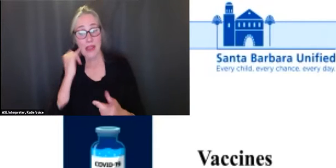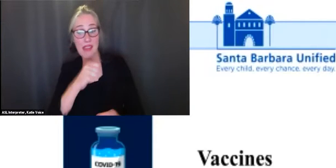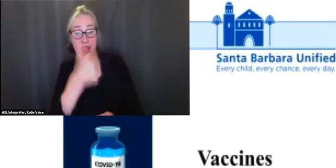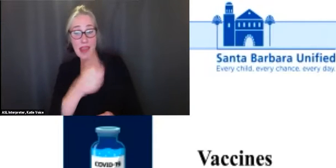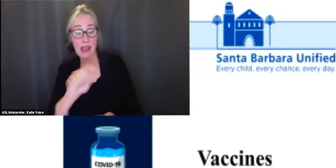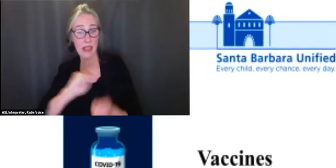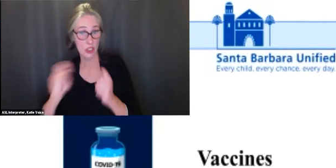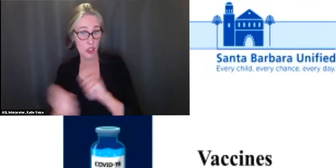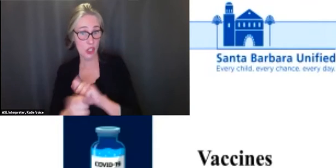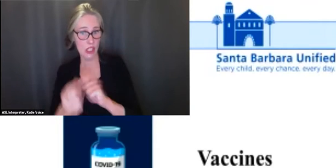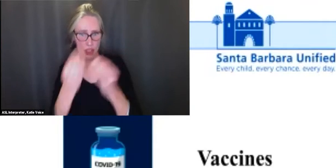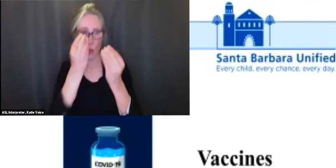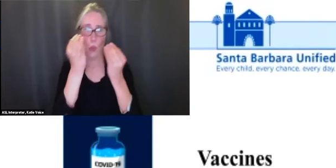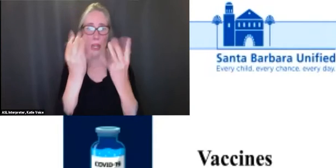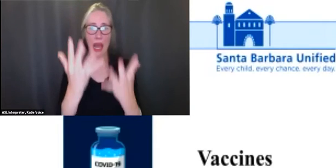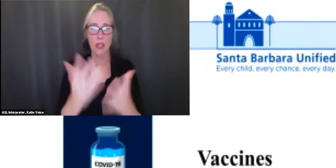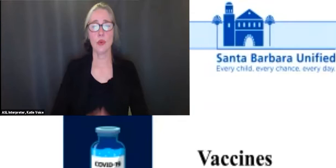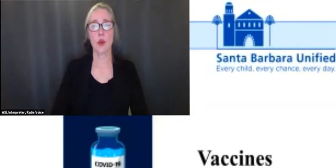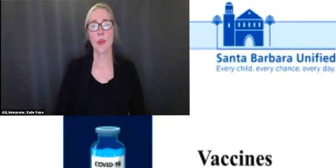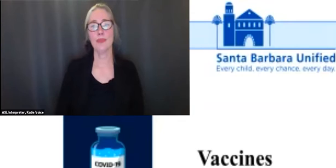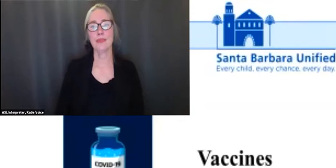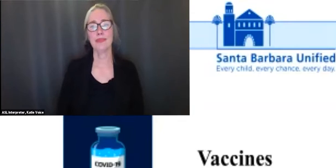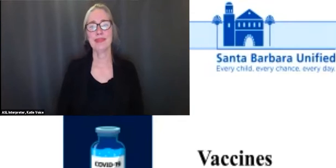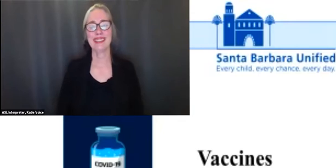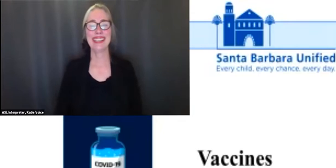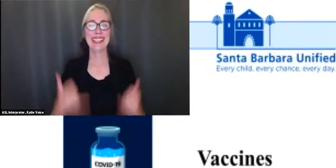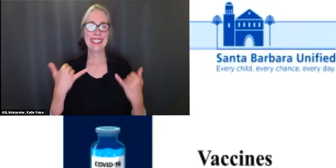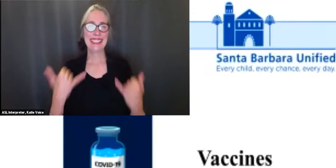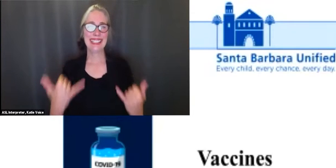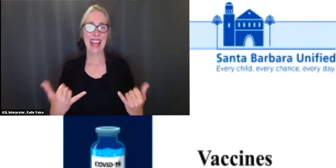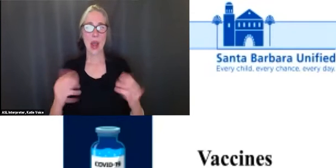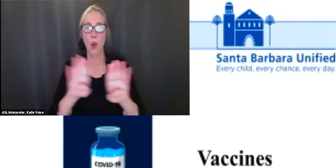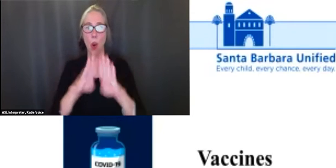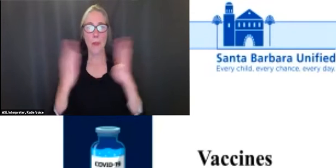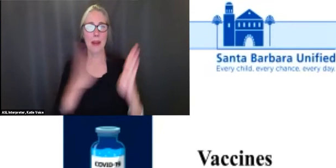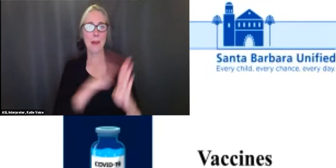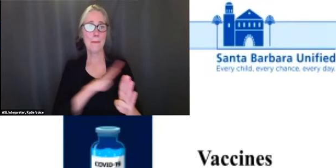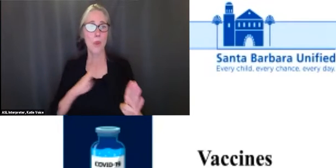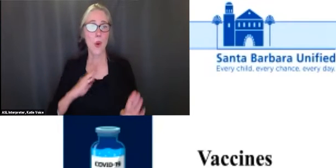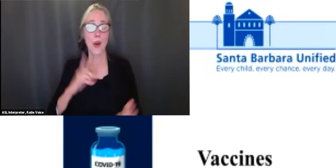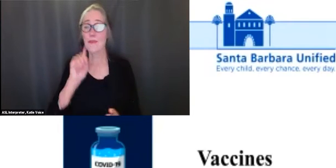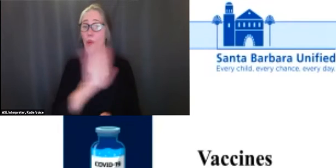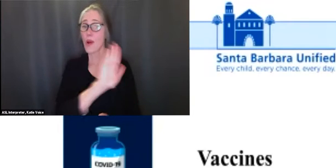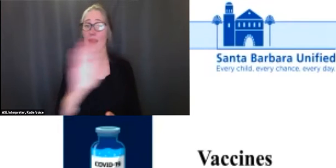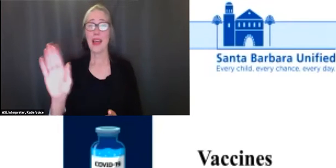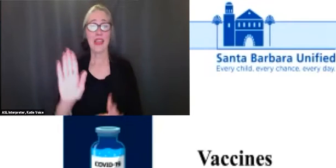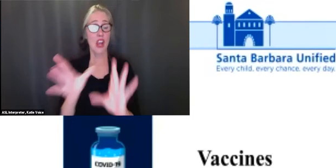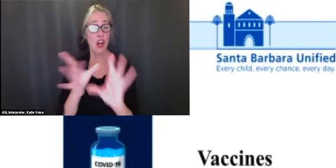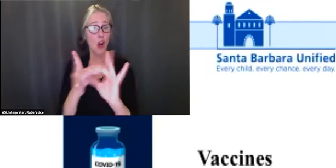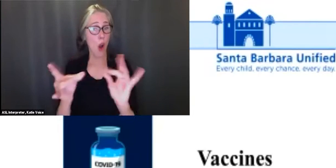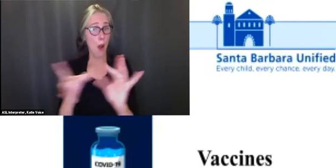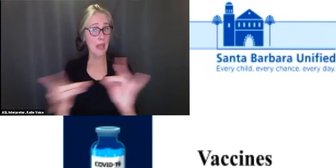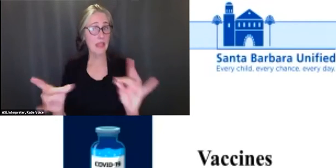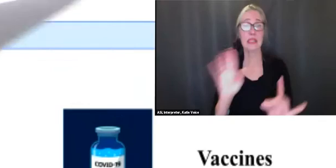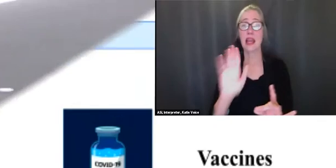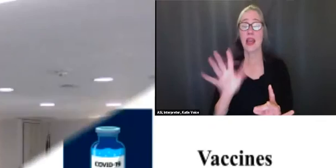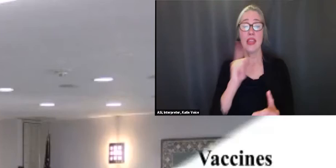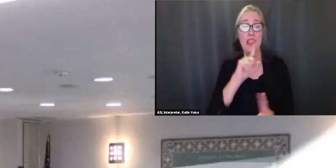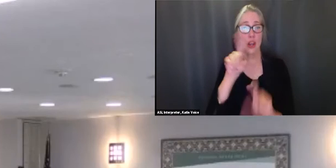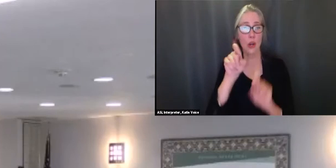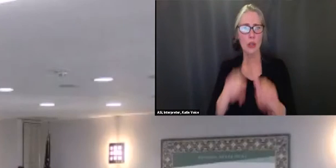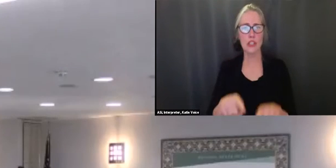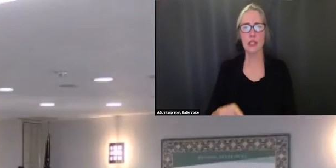voy a abrir el piso para preguntas o comentarios del consejo. Doctora Maldonado, ¿desea hacer algún otro